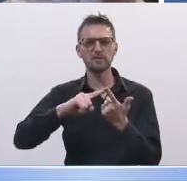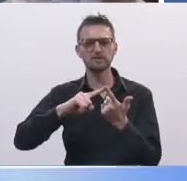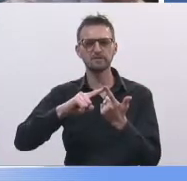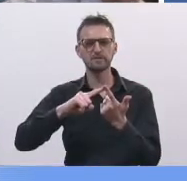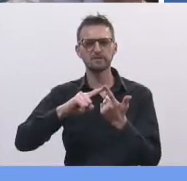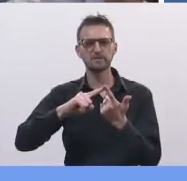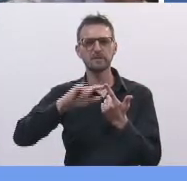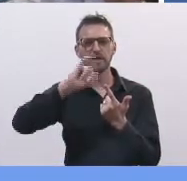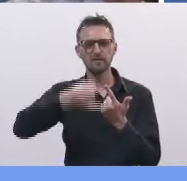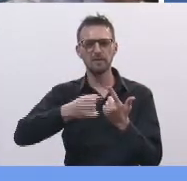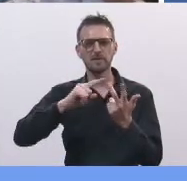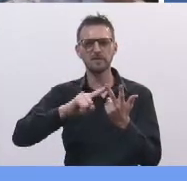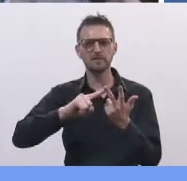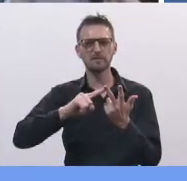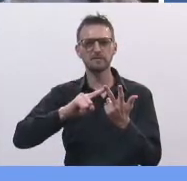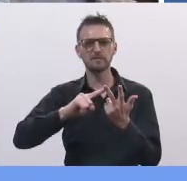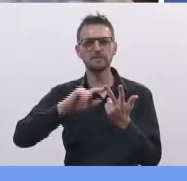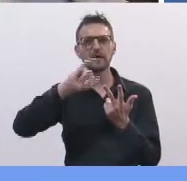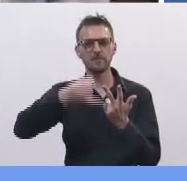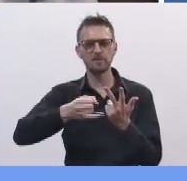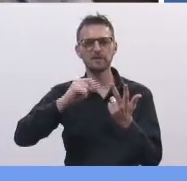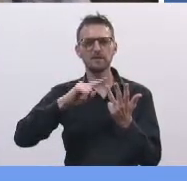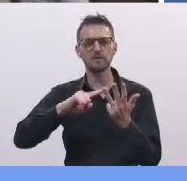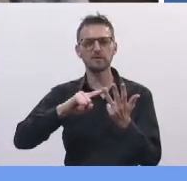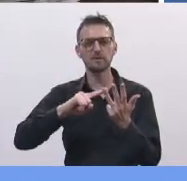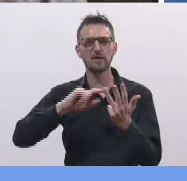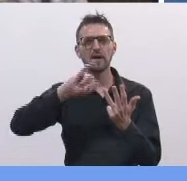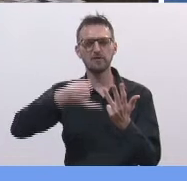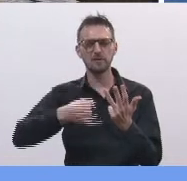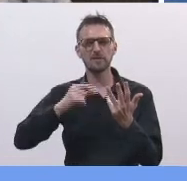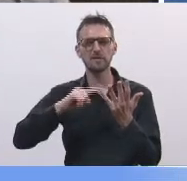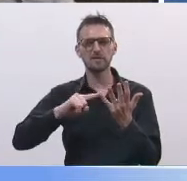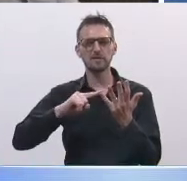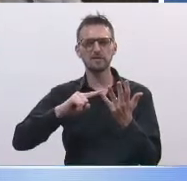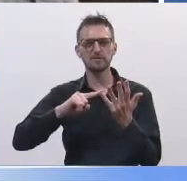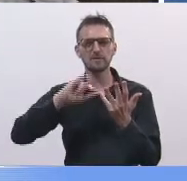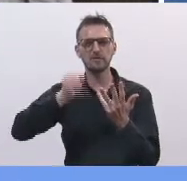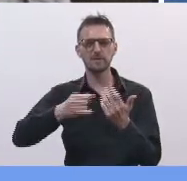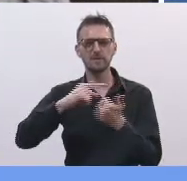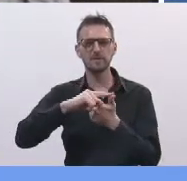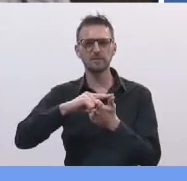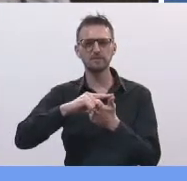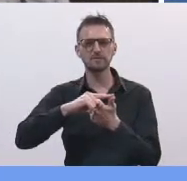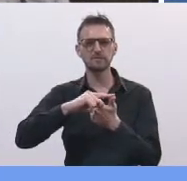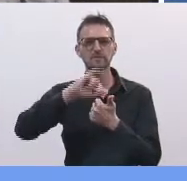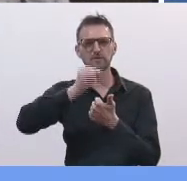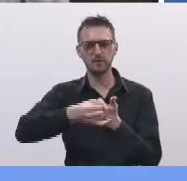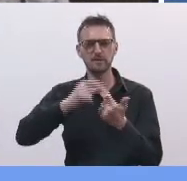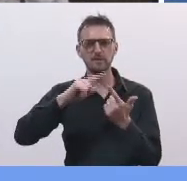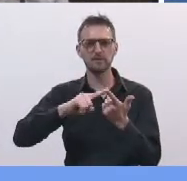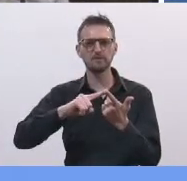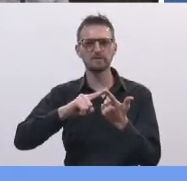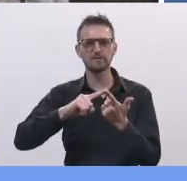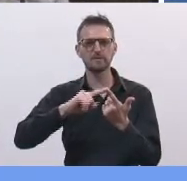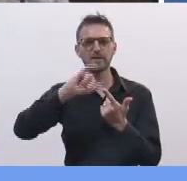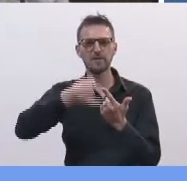afirmativo, Elías de Pérez afirmativo, Espínola afirmativo, Fernández Agasti afirmativo, Fiat afirmativo, García Larraburo